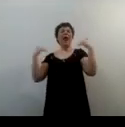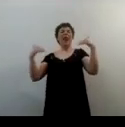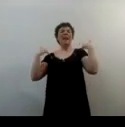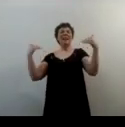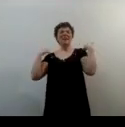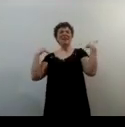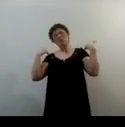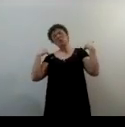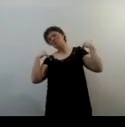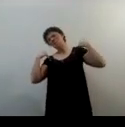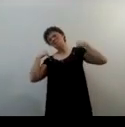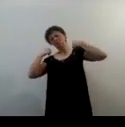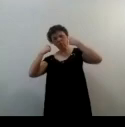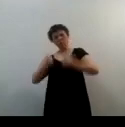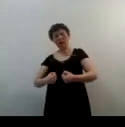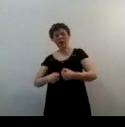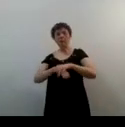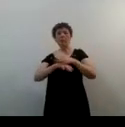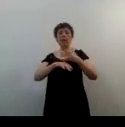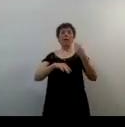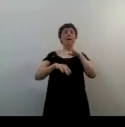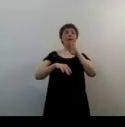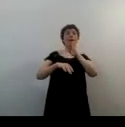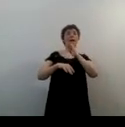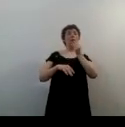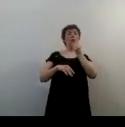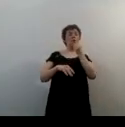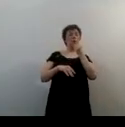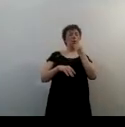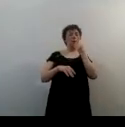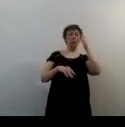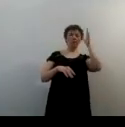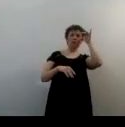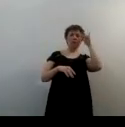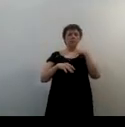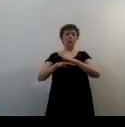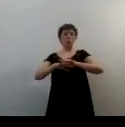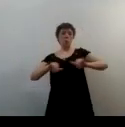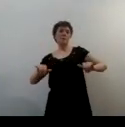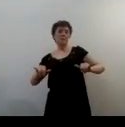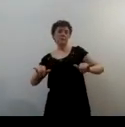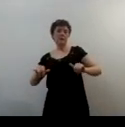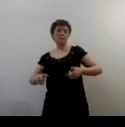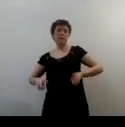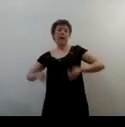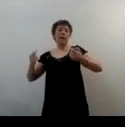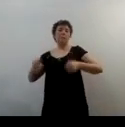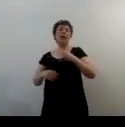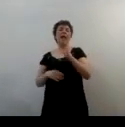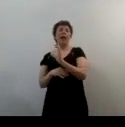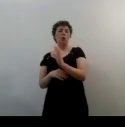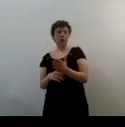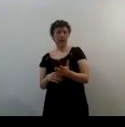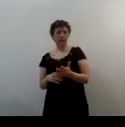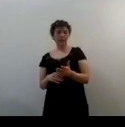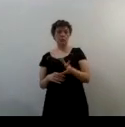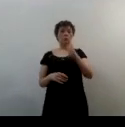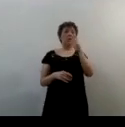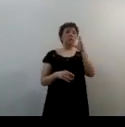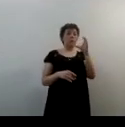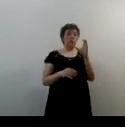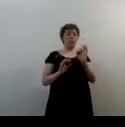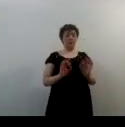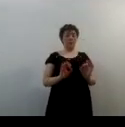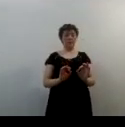el exceso calórico que he hecho, el consumo de energía, hago un gasto calórico por otro lado, pero como son hidratos de carbono. Y a ver,